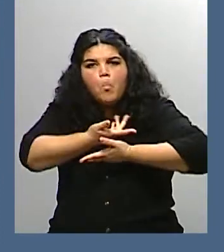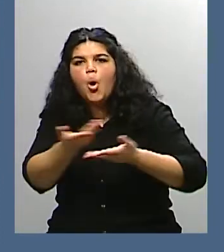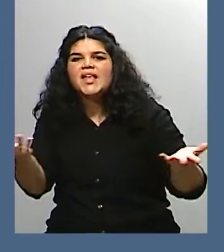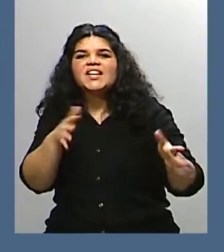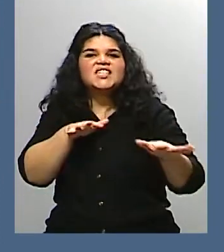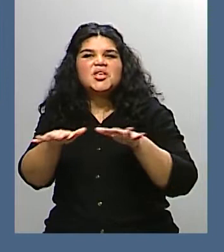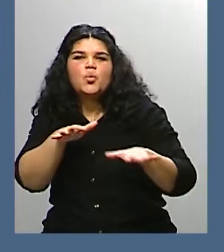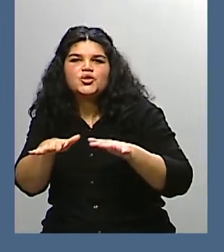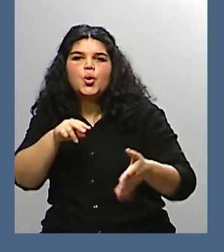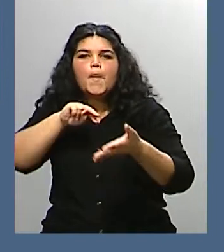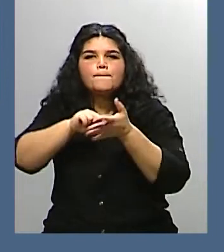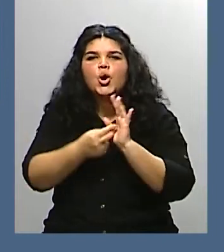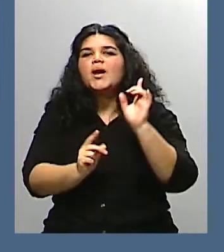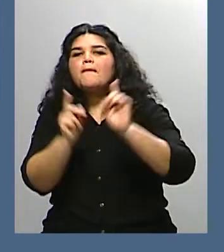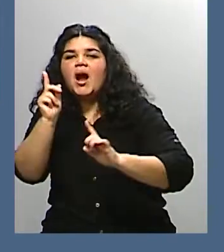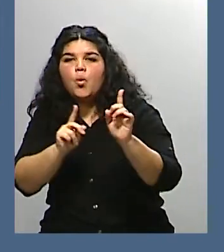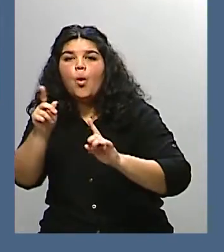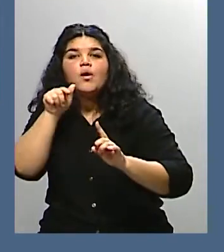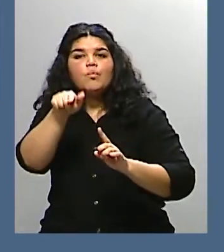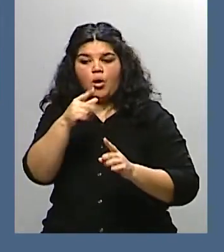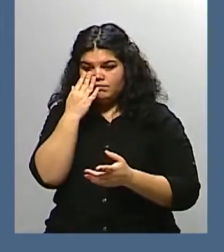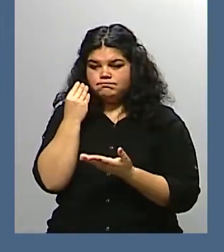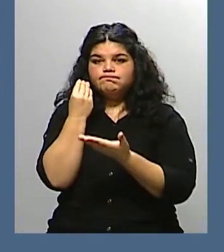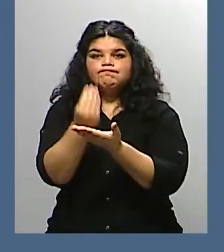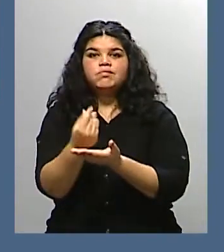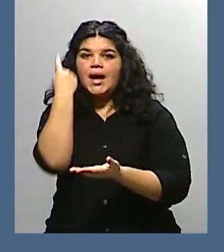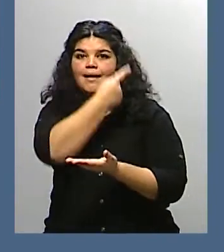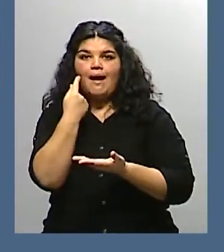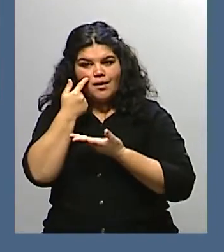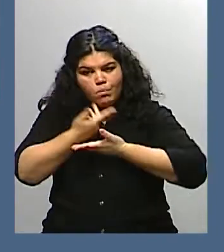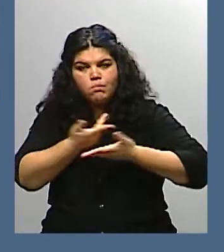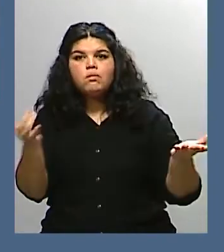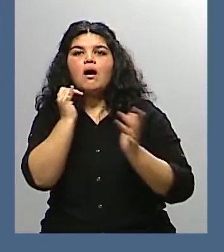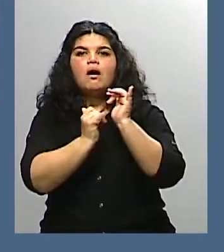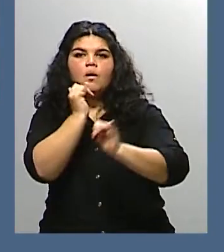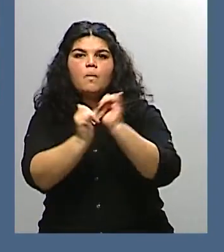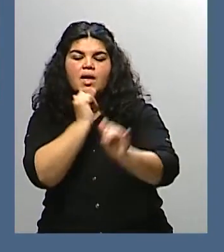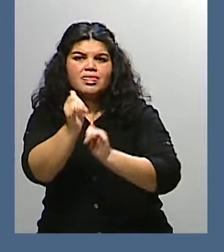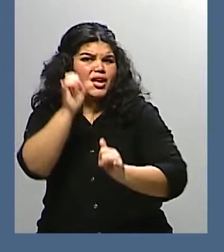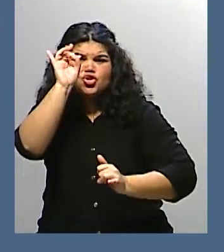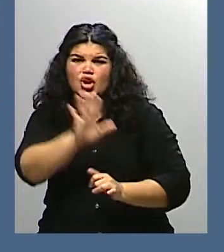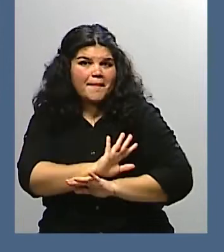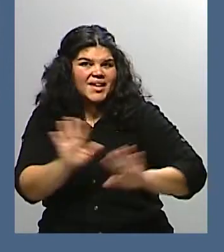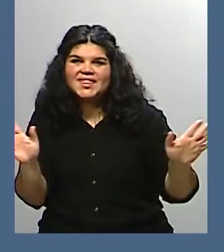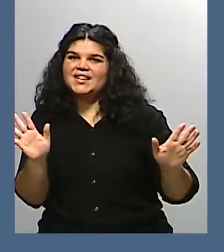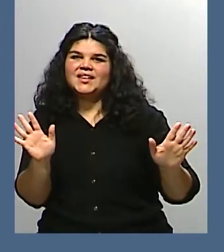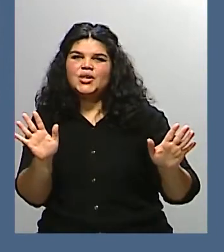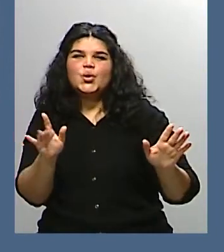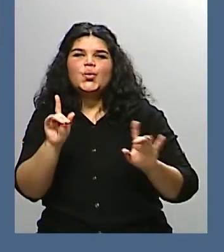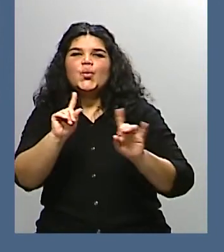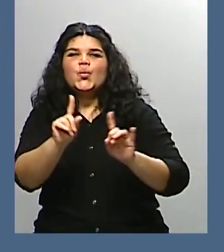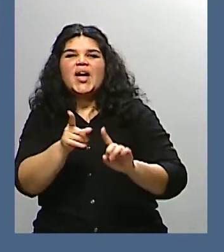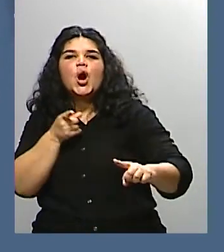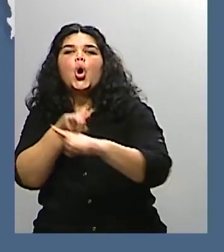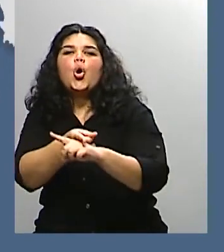viendo y el problema que se estaba viendo a partir de la pesca de este pez. Increíble, ¿no? Y además me permitís a través de esto